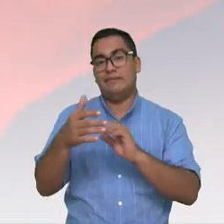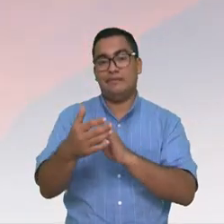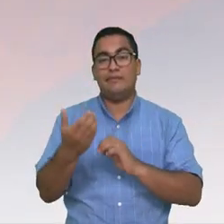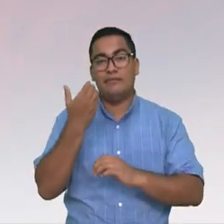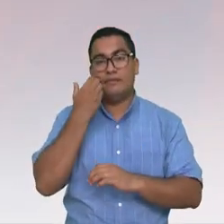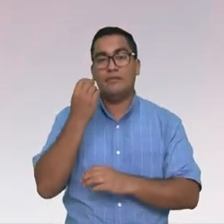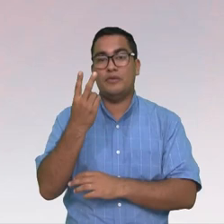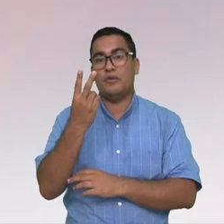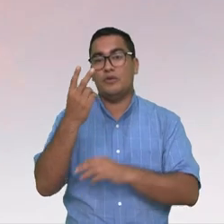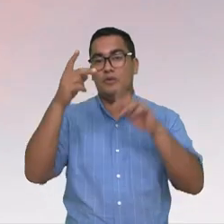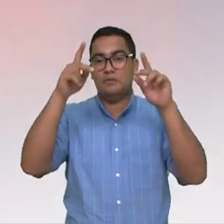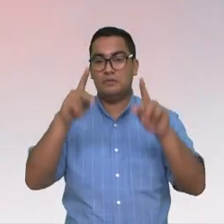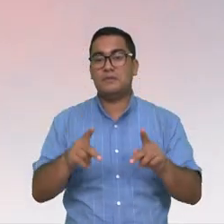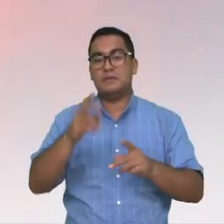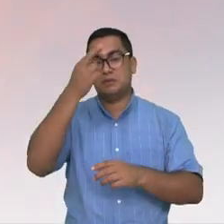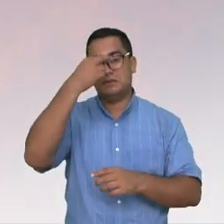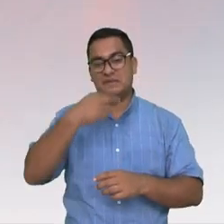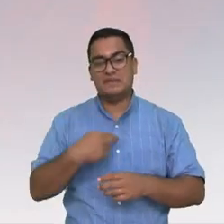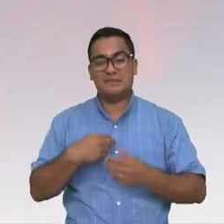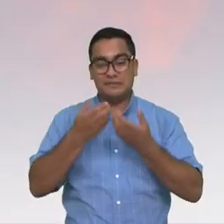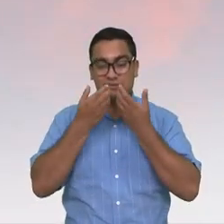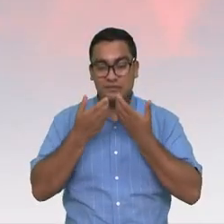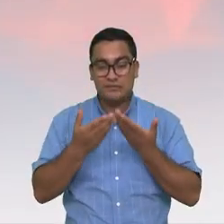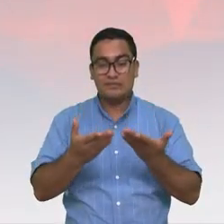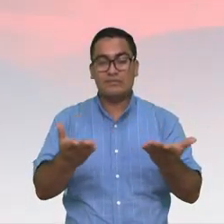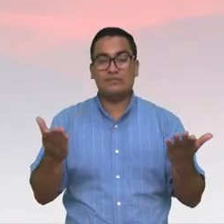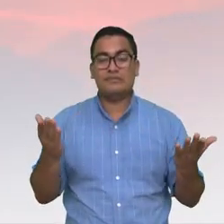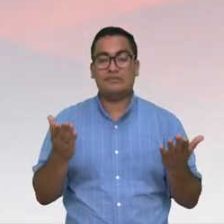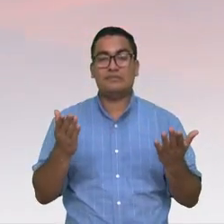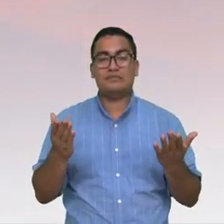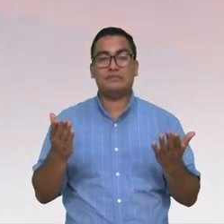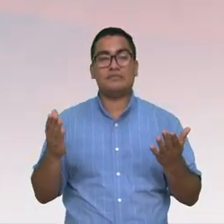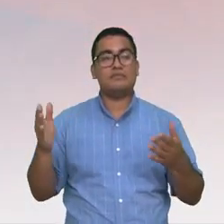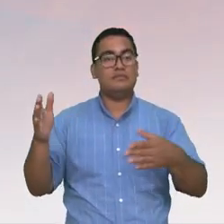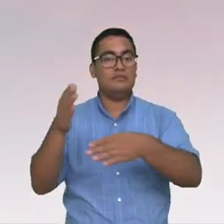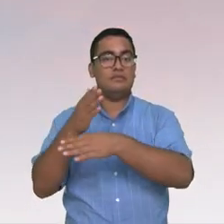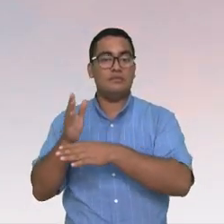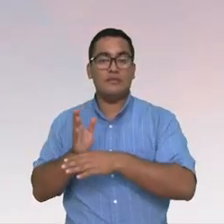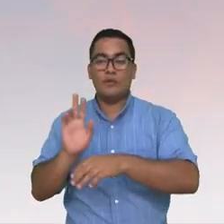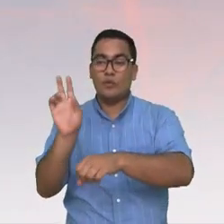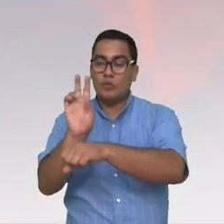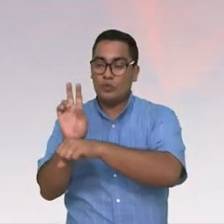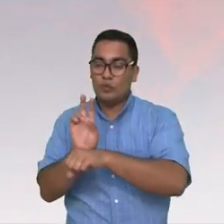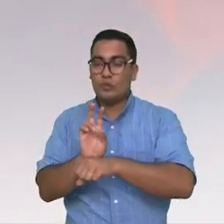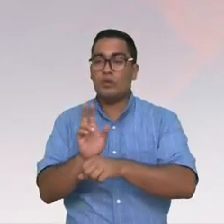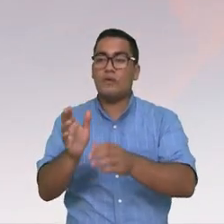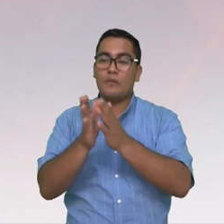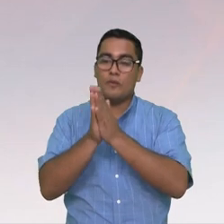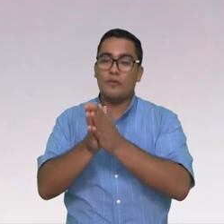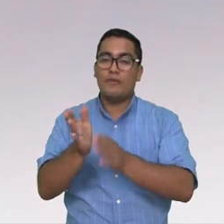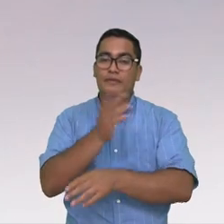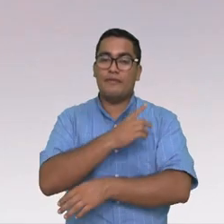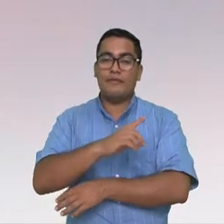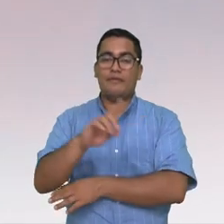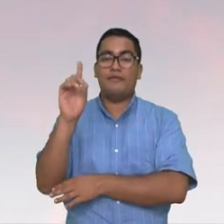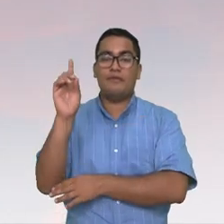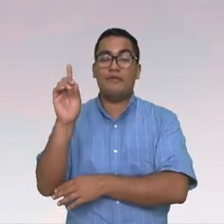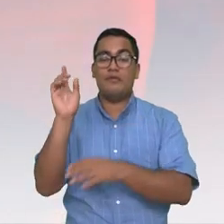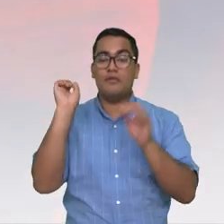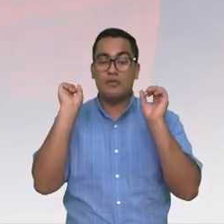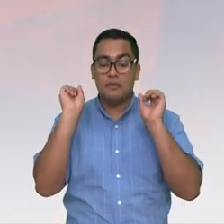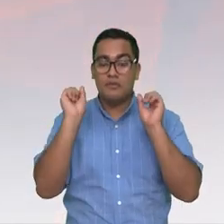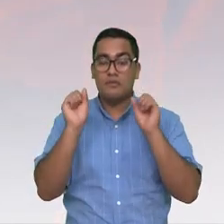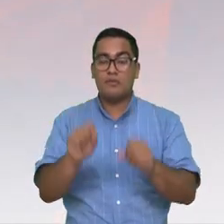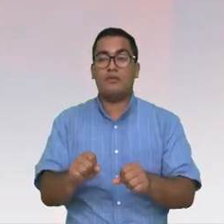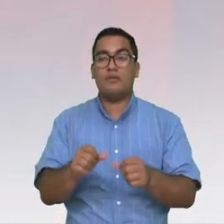informando con responsabilidad, dándole todos los seguimientos y pidiéndole a Dios que pueda superar